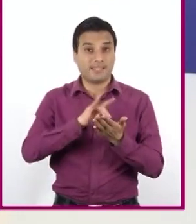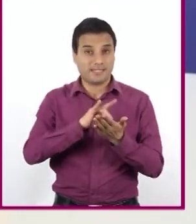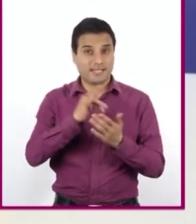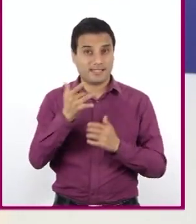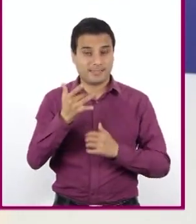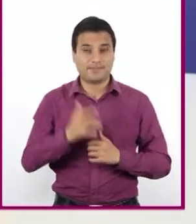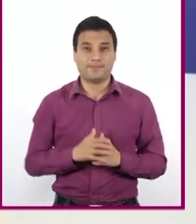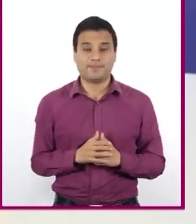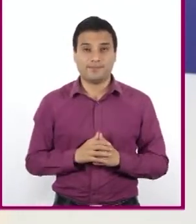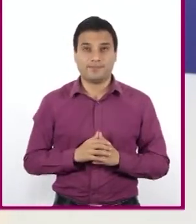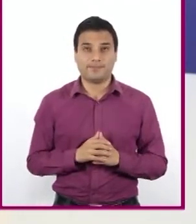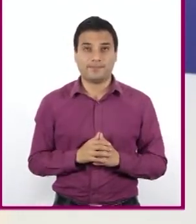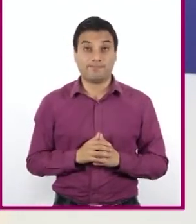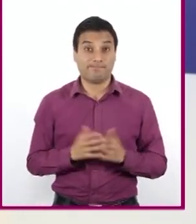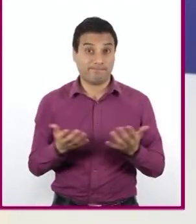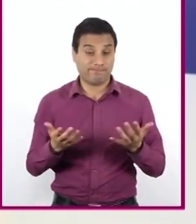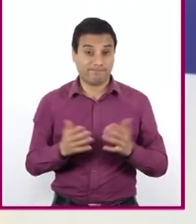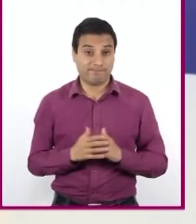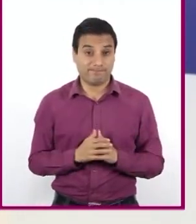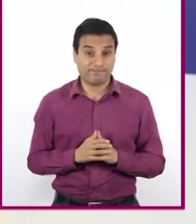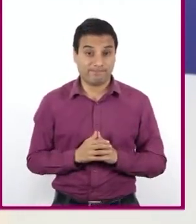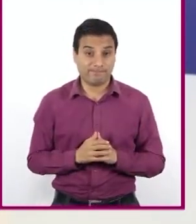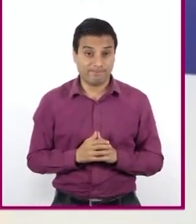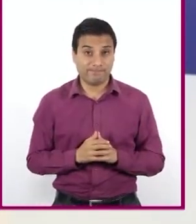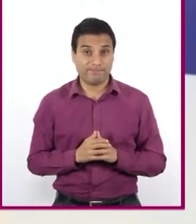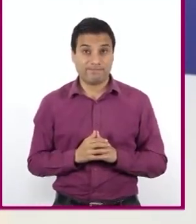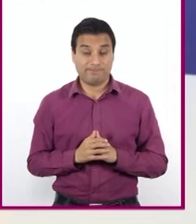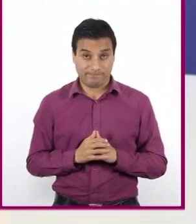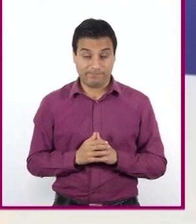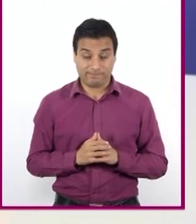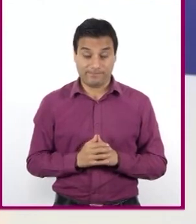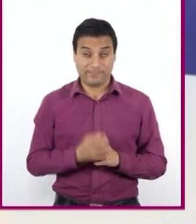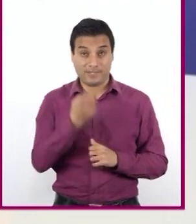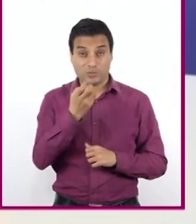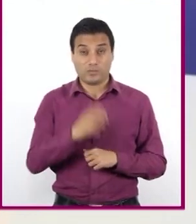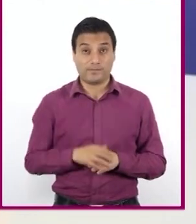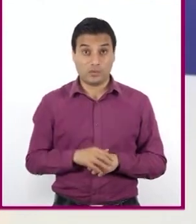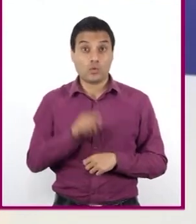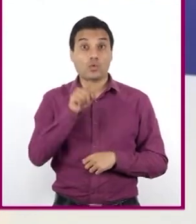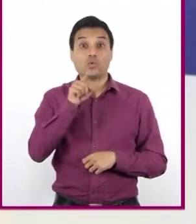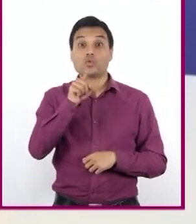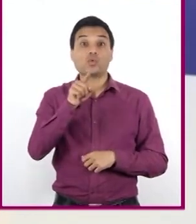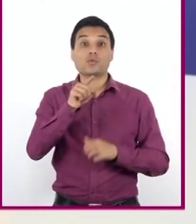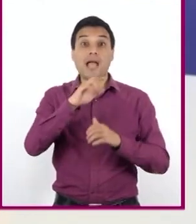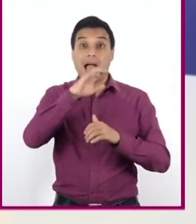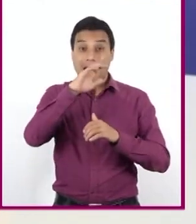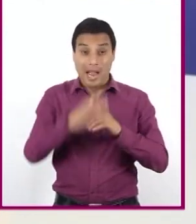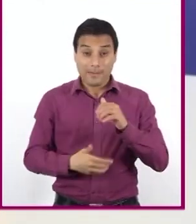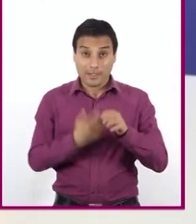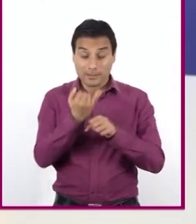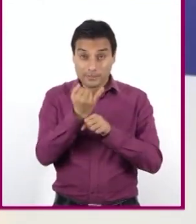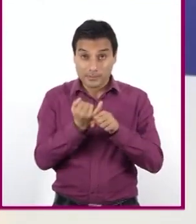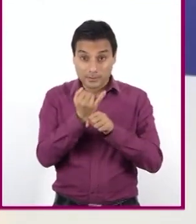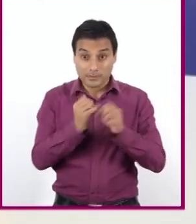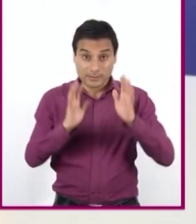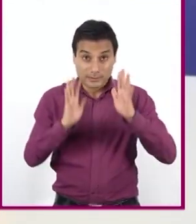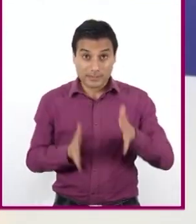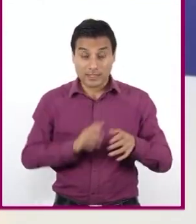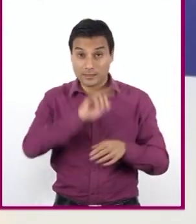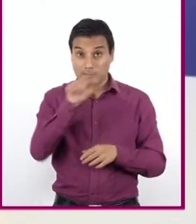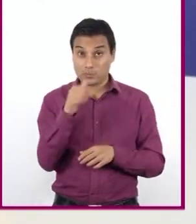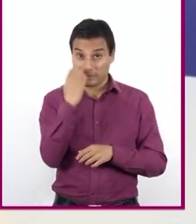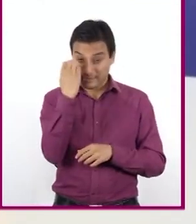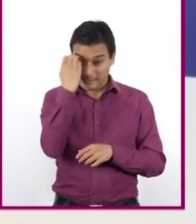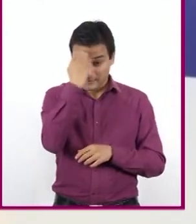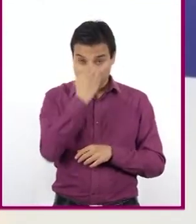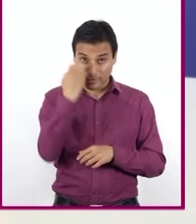Aleli. Consideren que, aunque se aborde la evaluación al final de todo este proceso, esto no significa